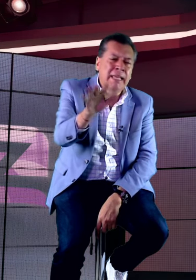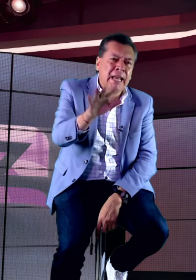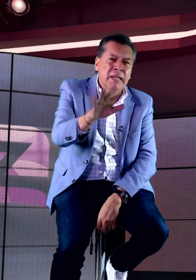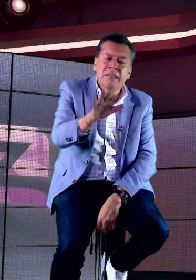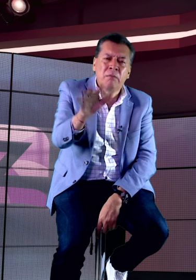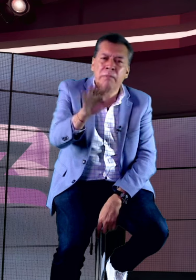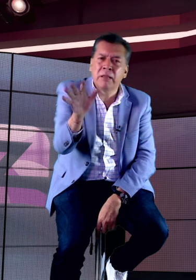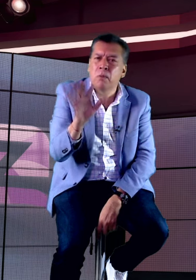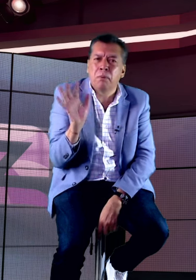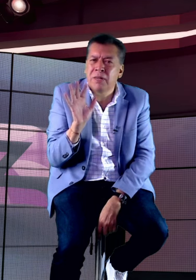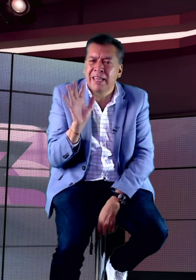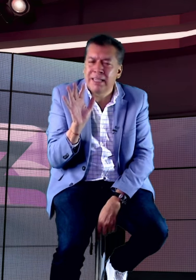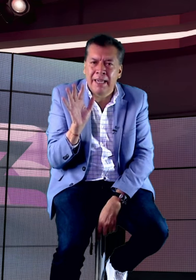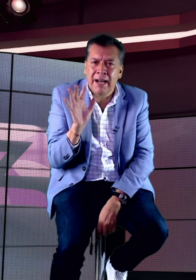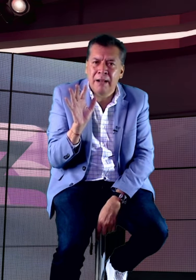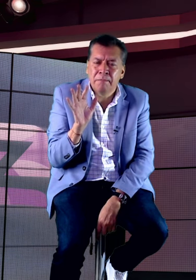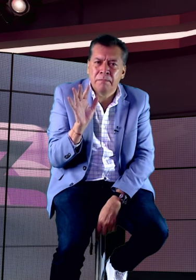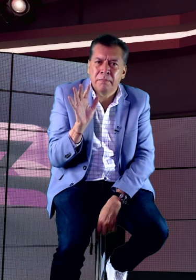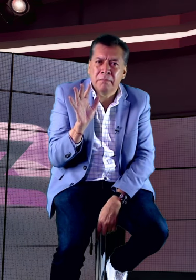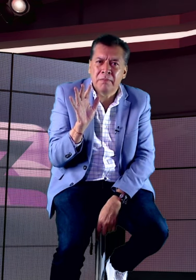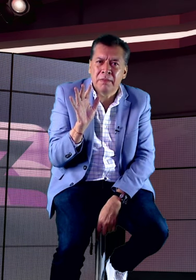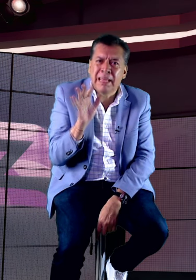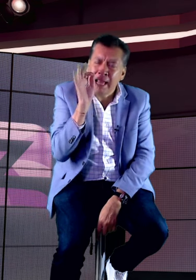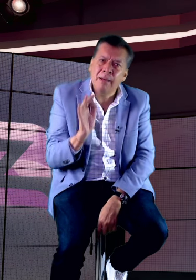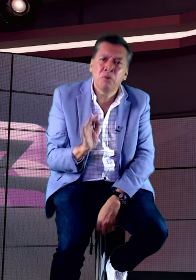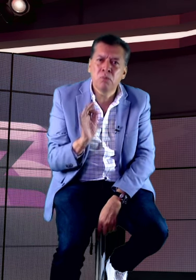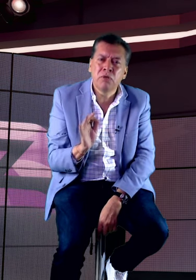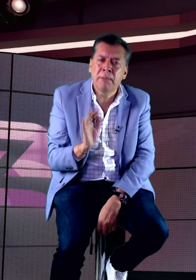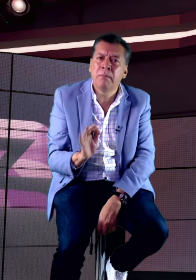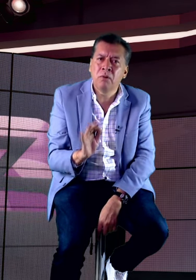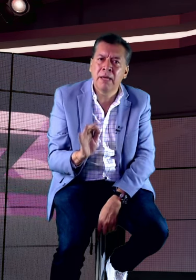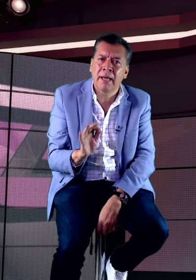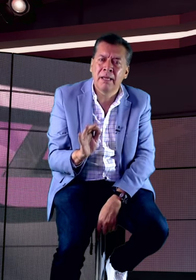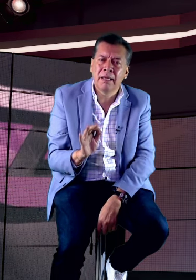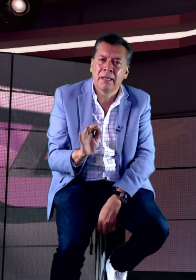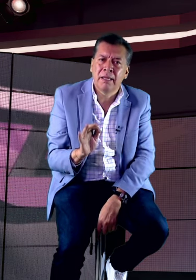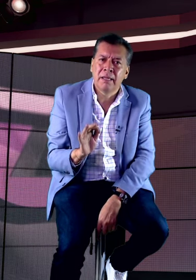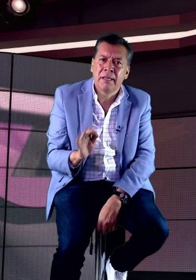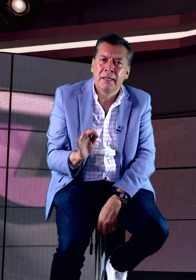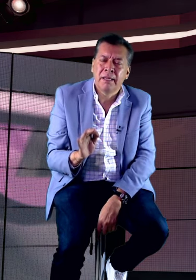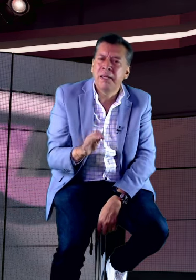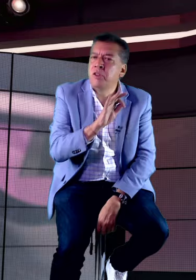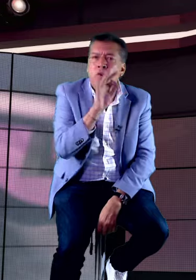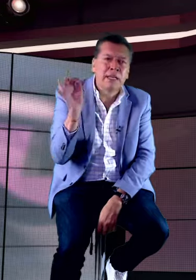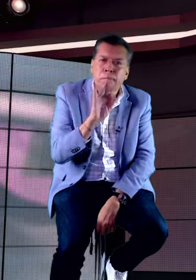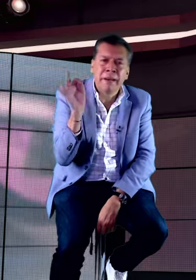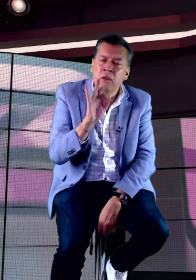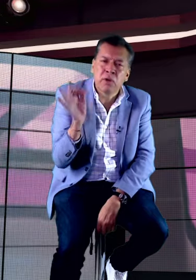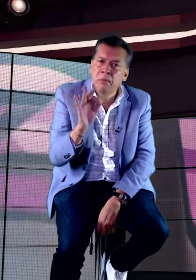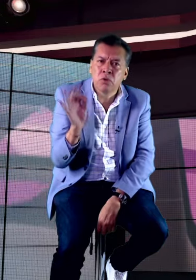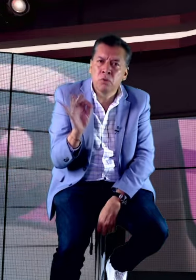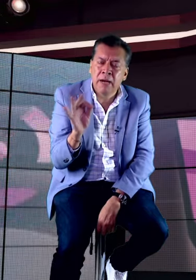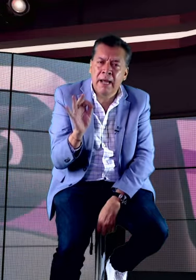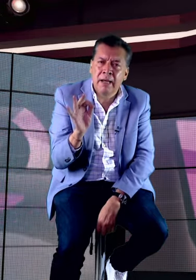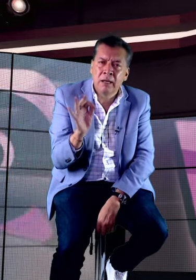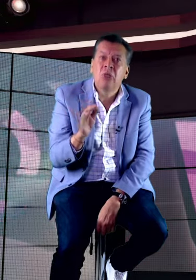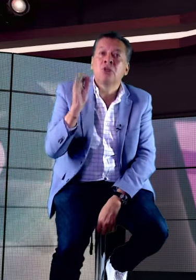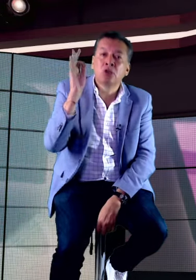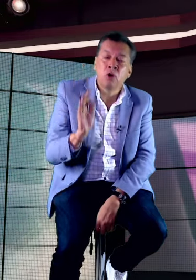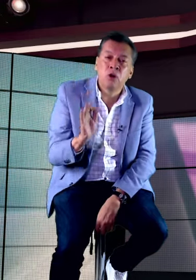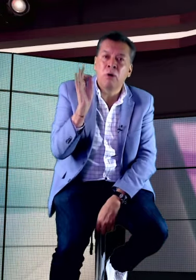simpatía en este momento por quien quiera tengamos mucha memoria y no les perdonemos